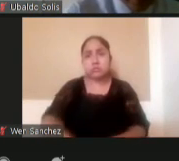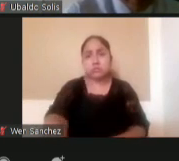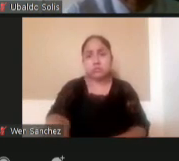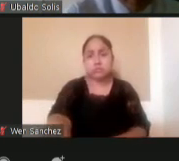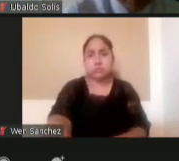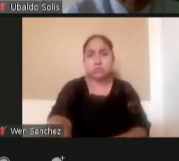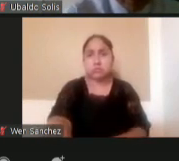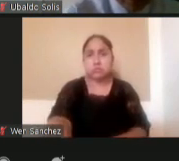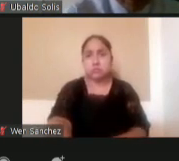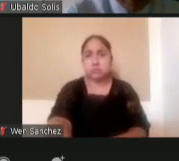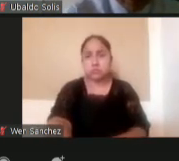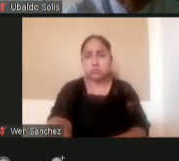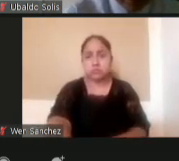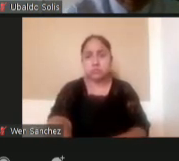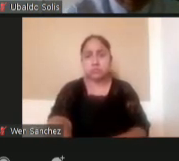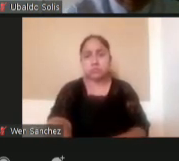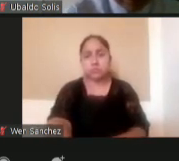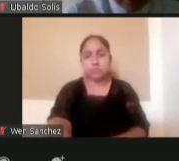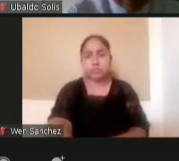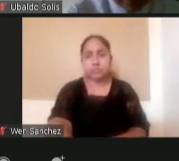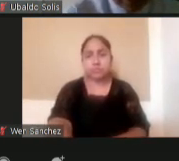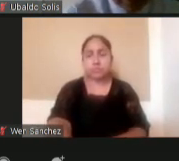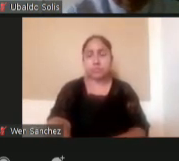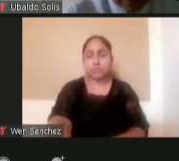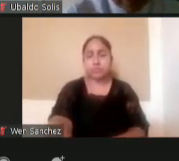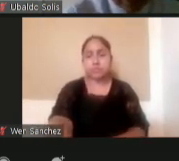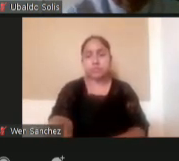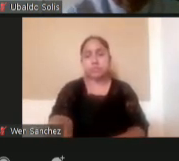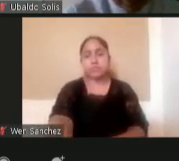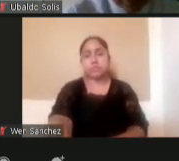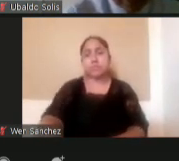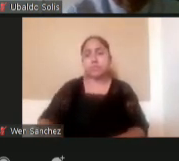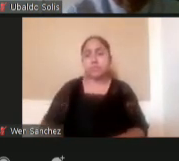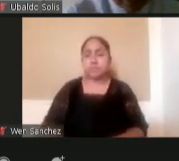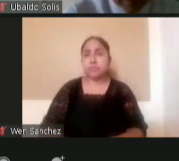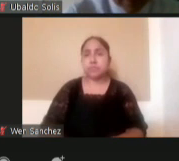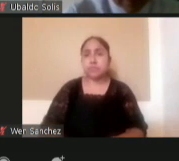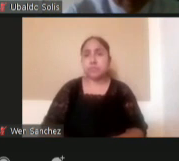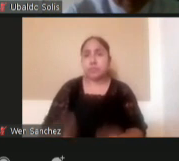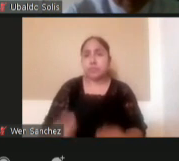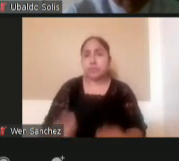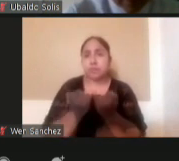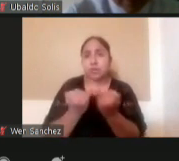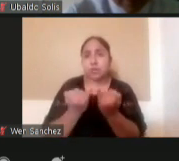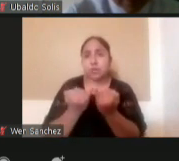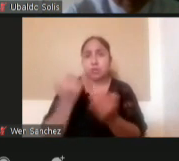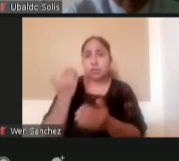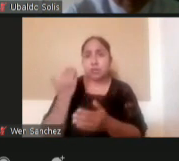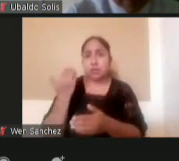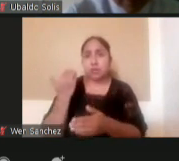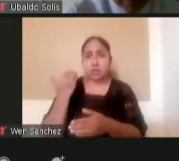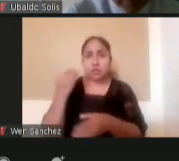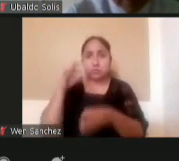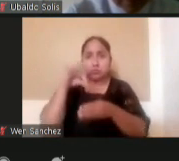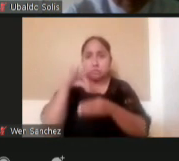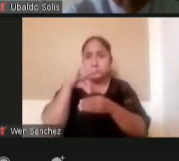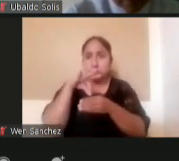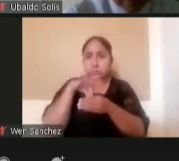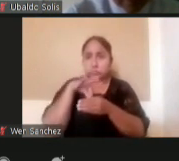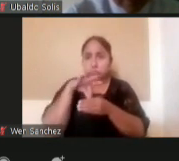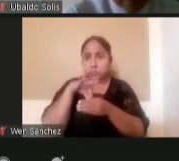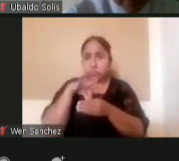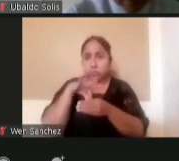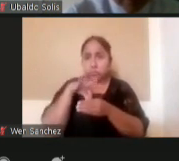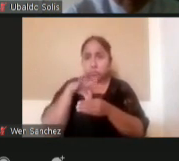de vida. Y como en el tema anterior que acabamos de votar, donde también